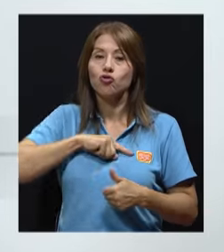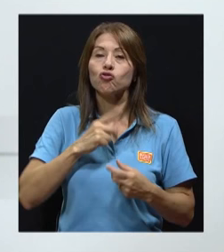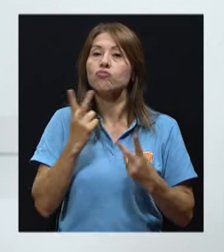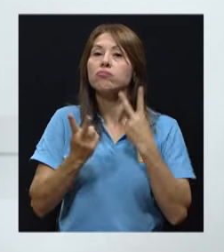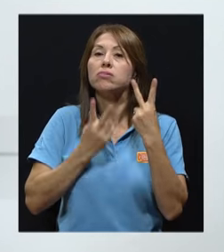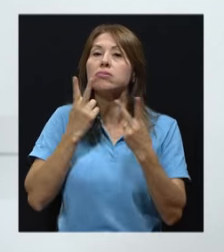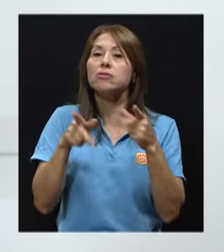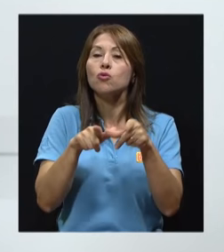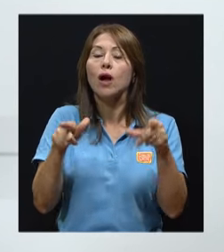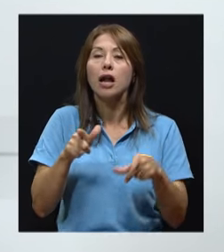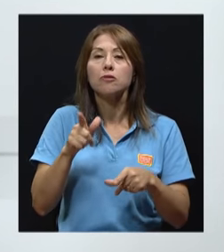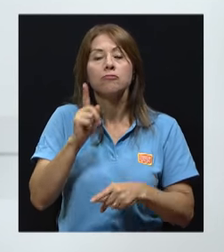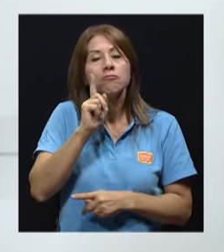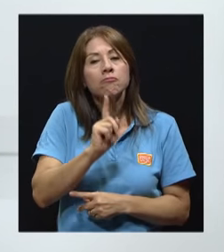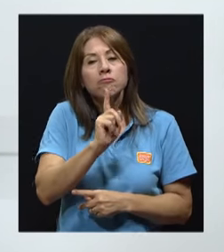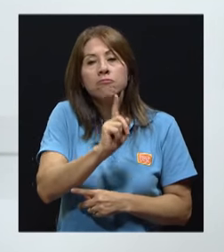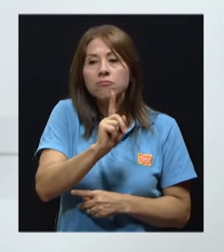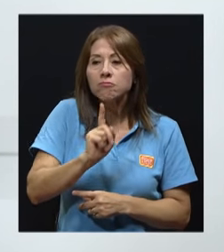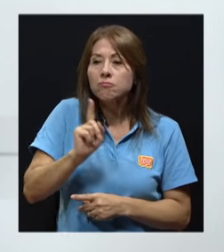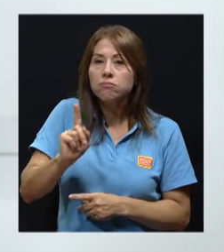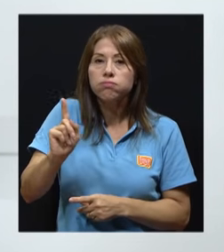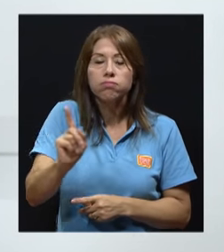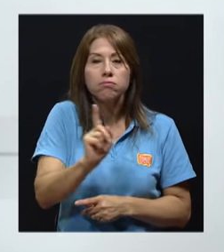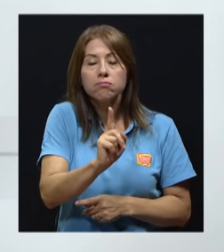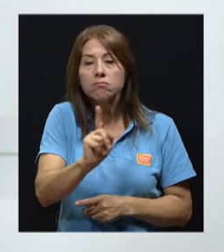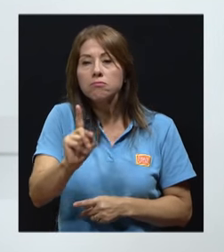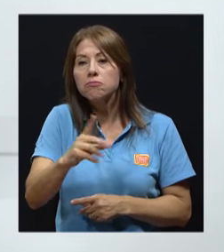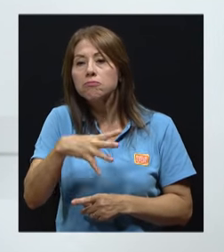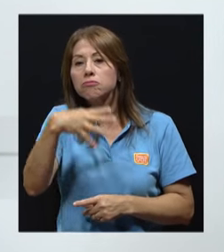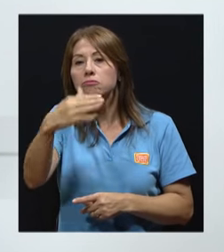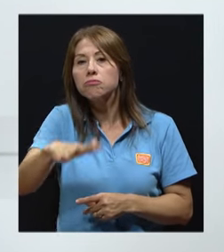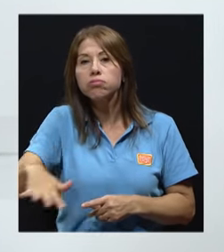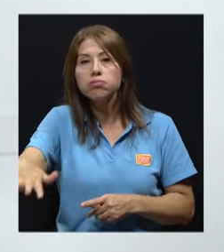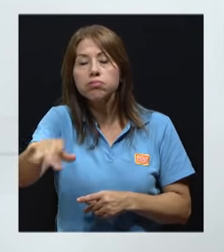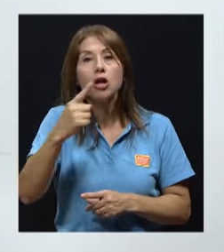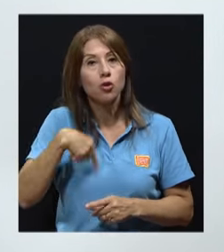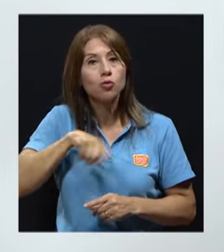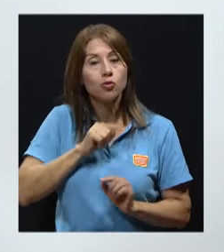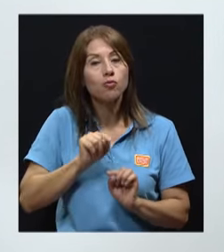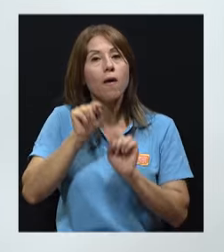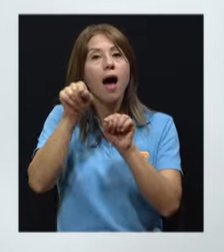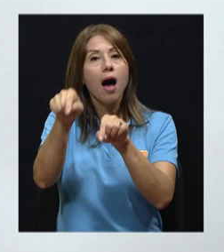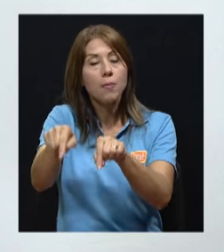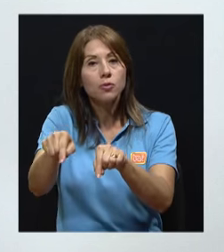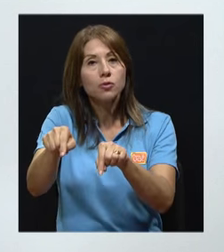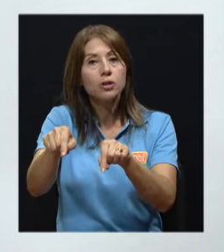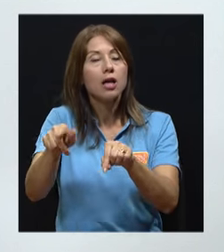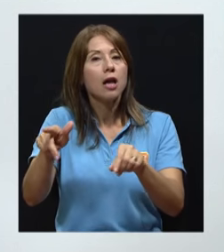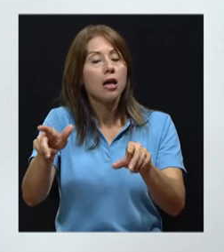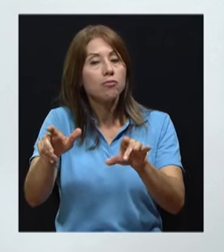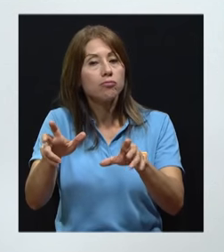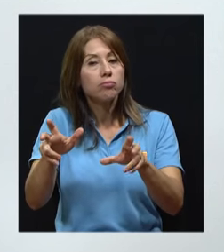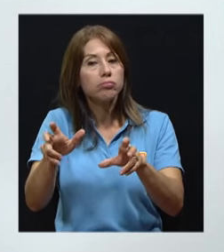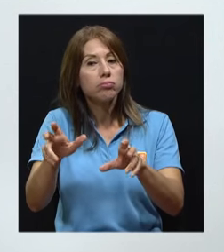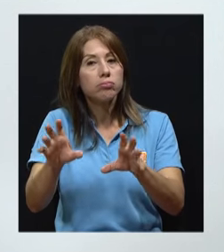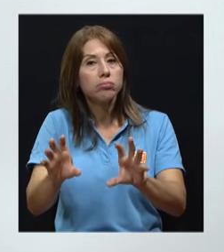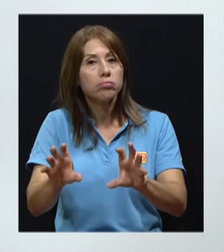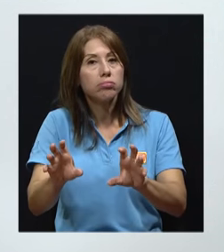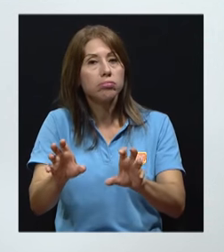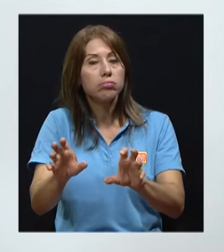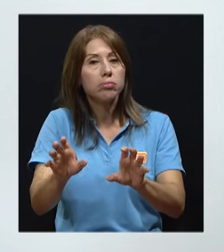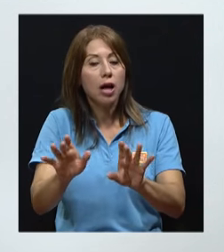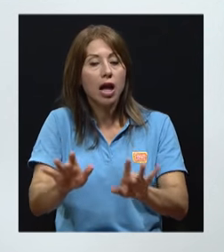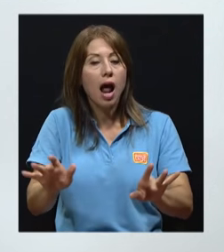visitas al campo hemos tenido que ir al campo grabar no solo